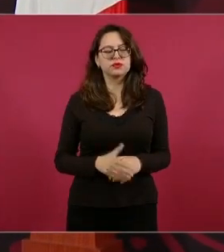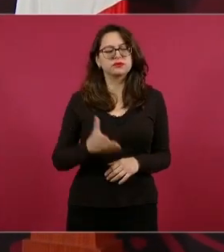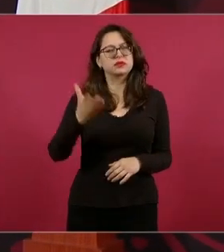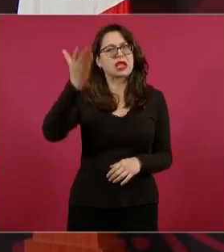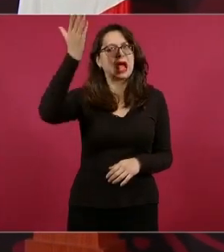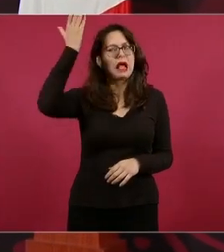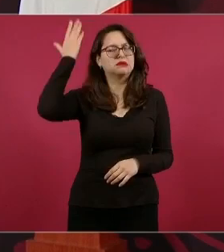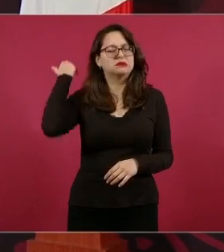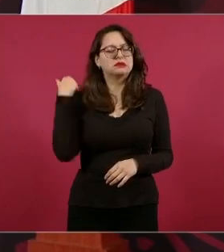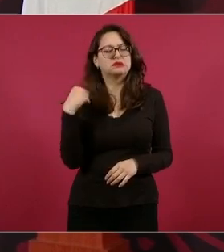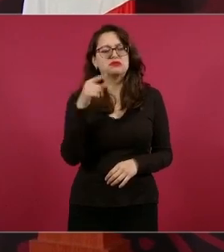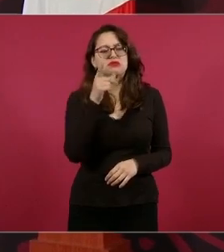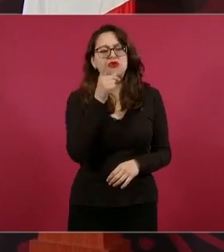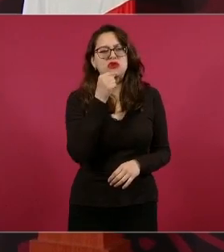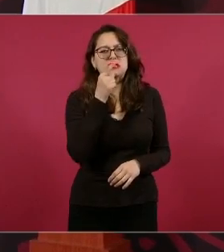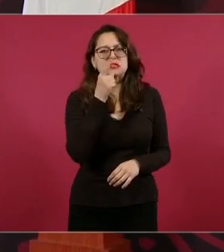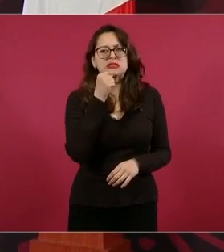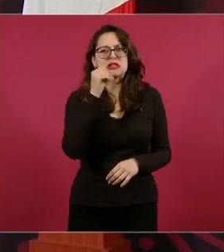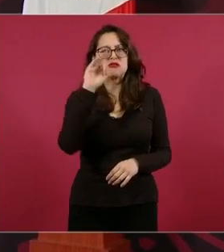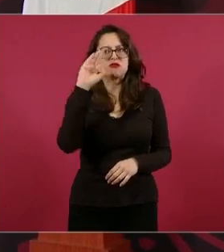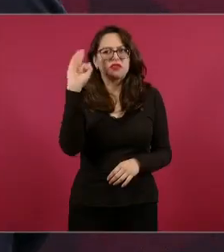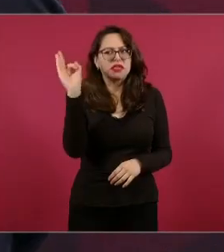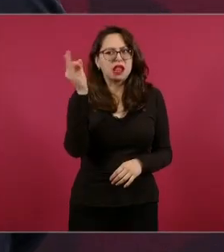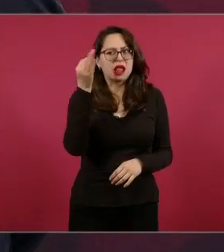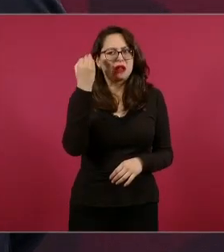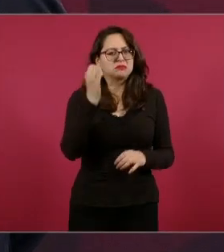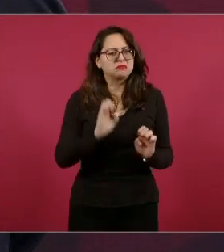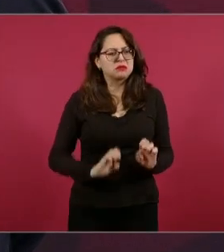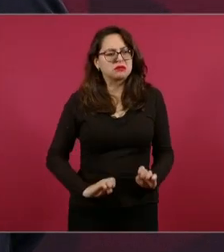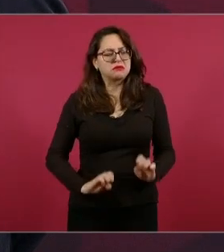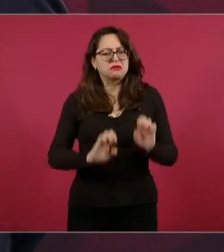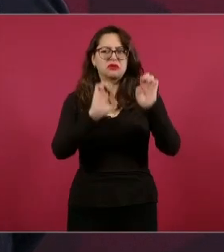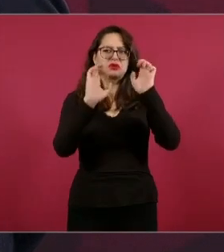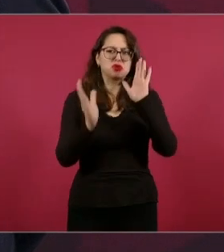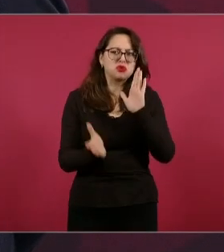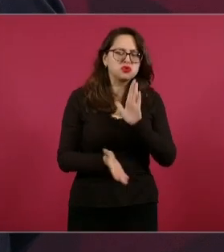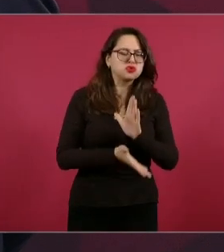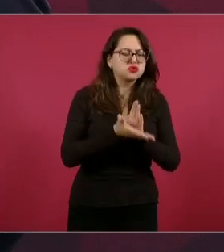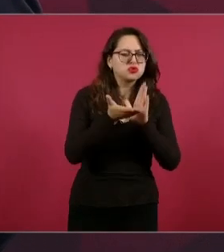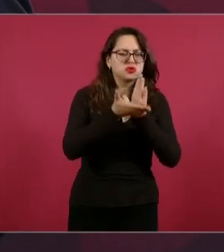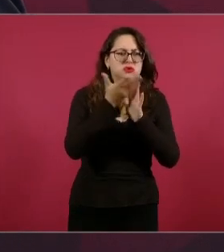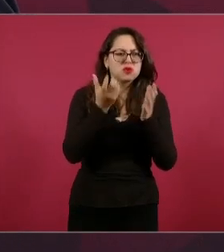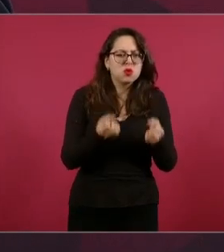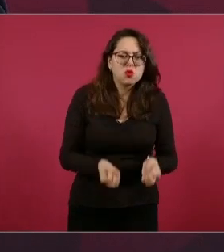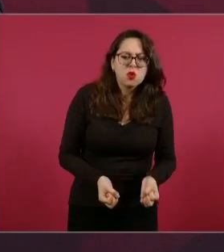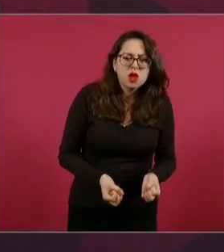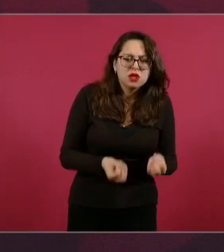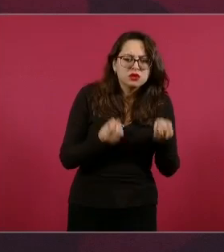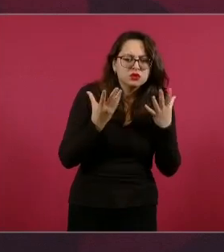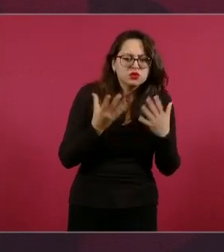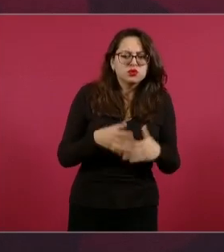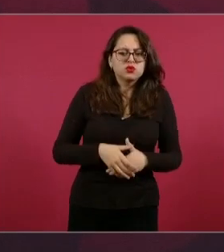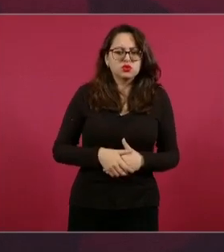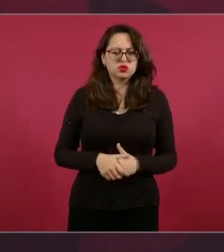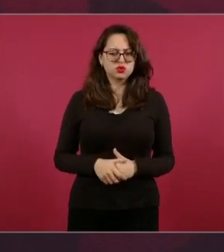Policía Federal se hicieron en el país.